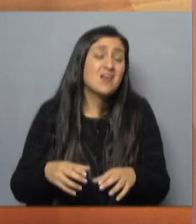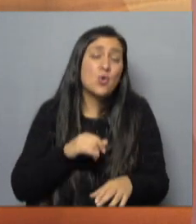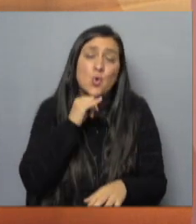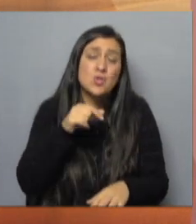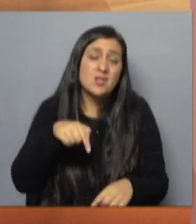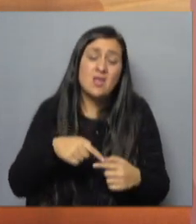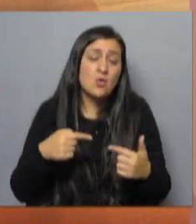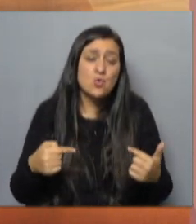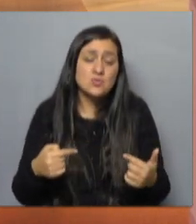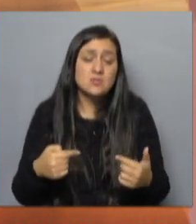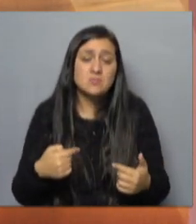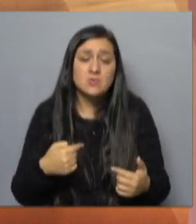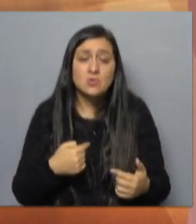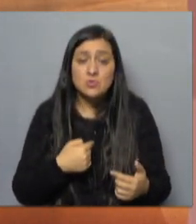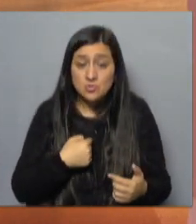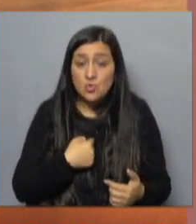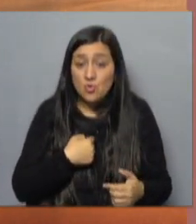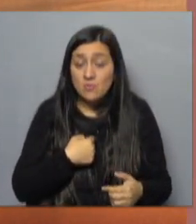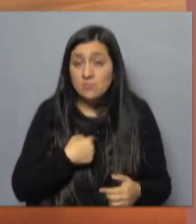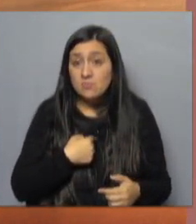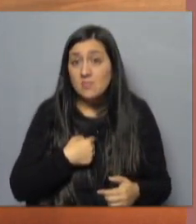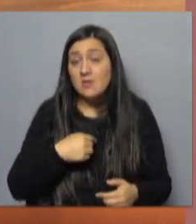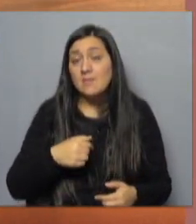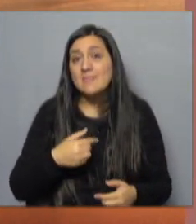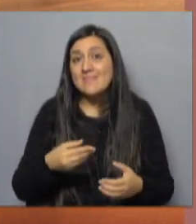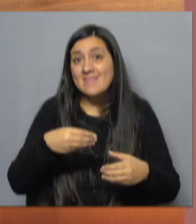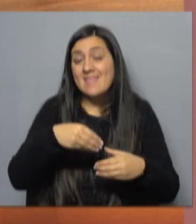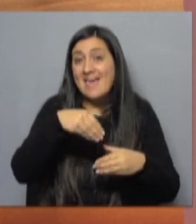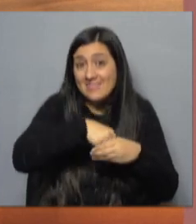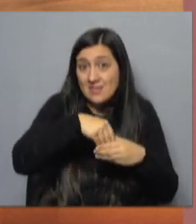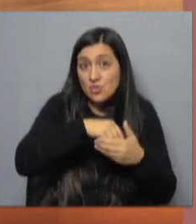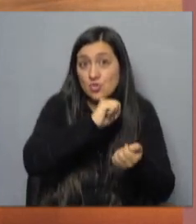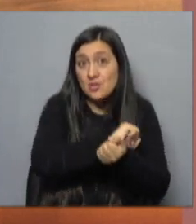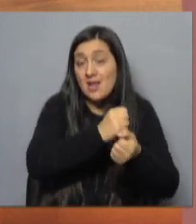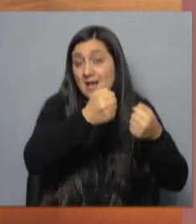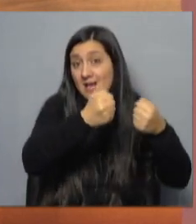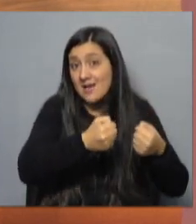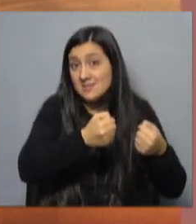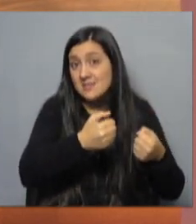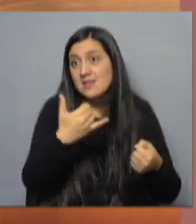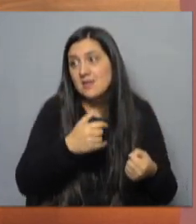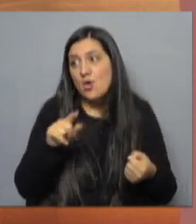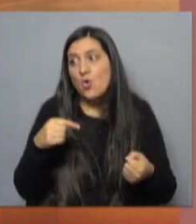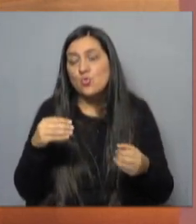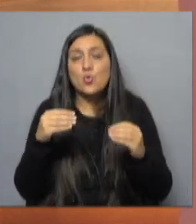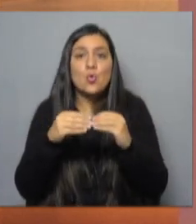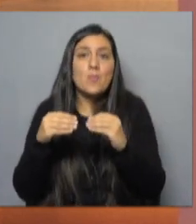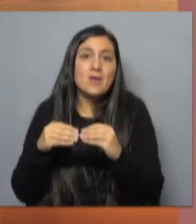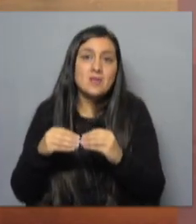Pero yo salí desde adentro de la cárcel. Nosotros ya ejercíamos una con otros compañeros, Adrián